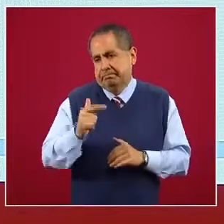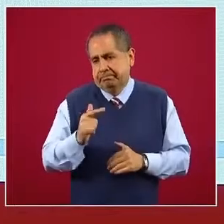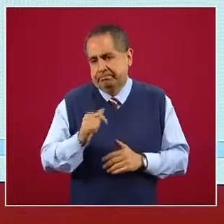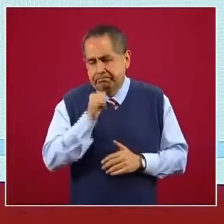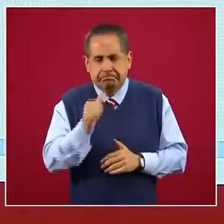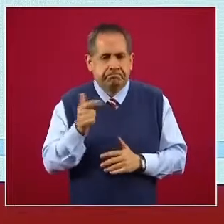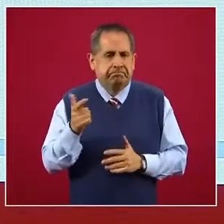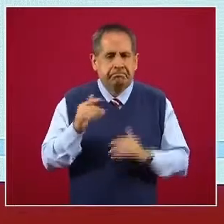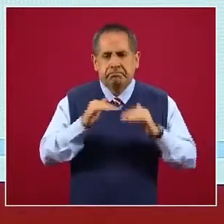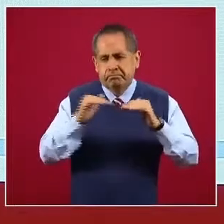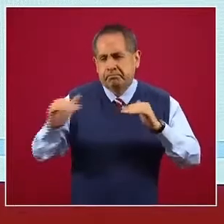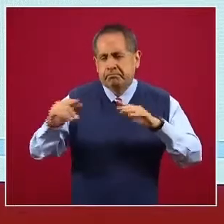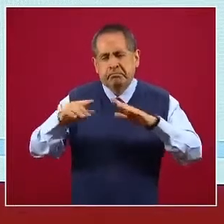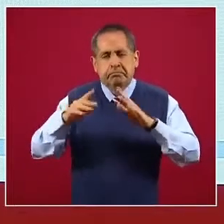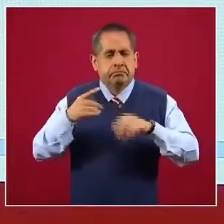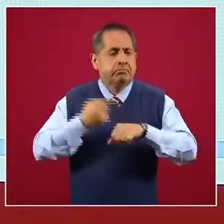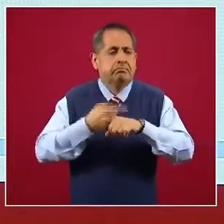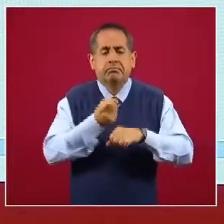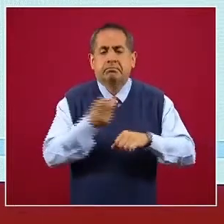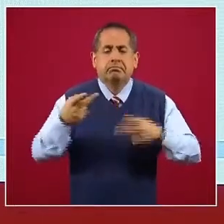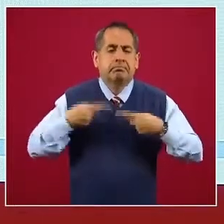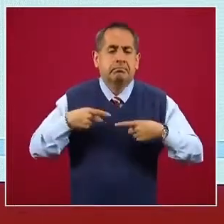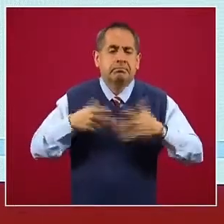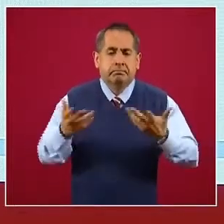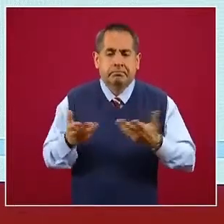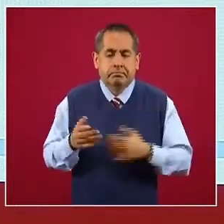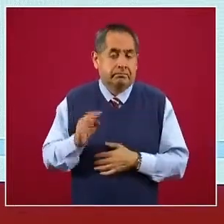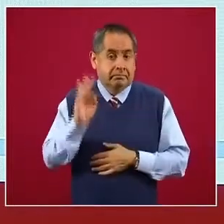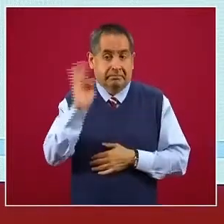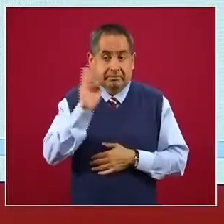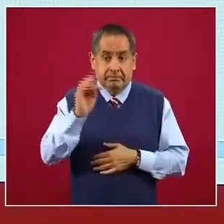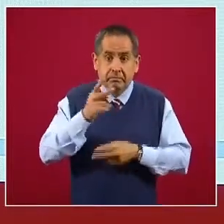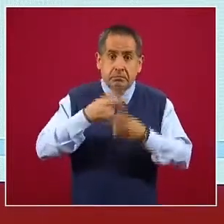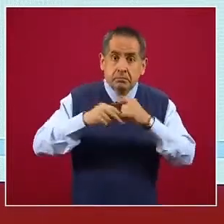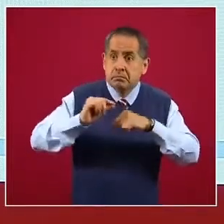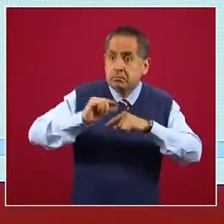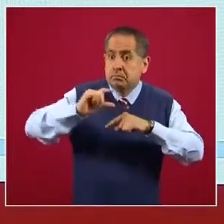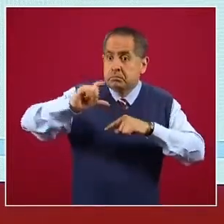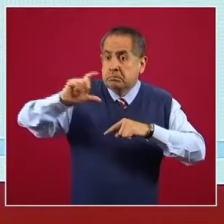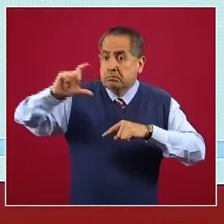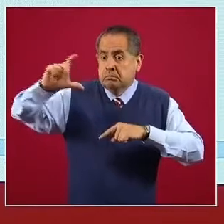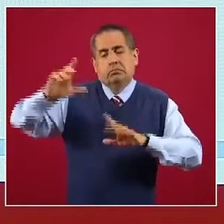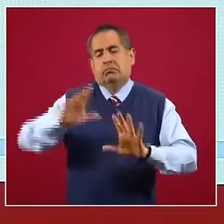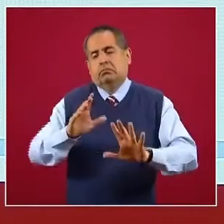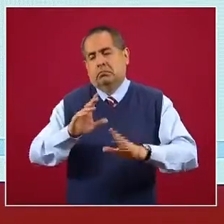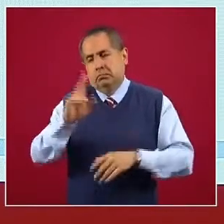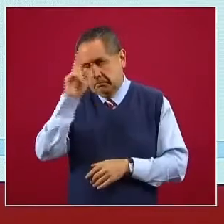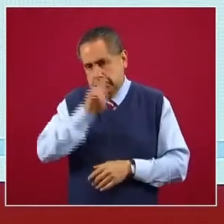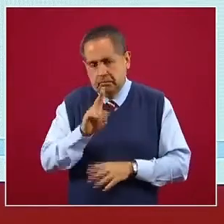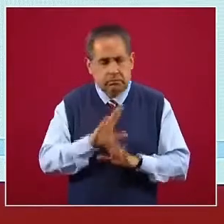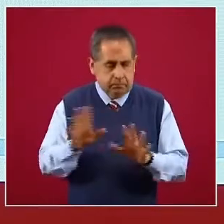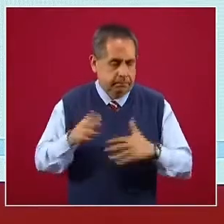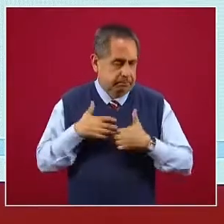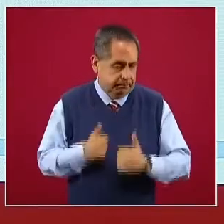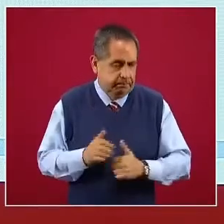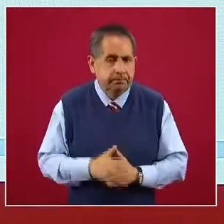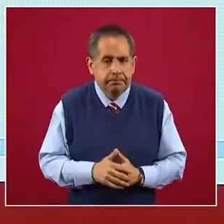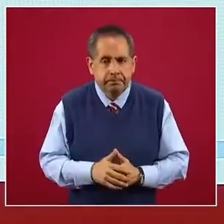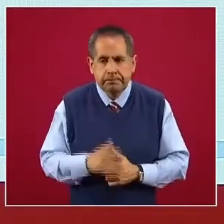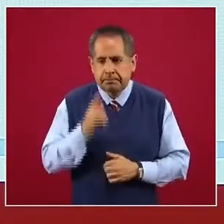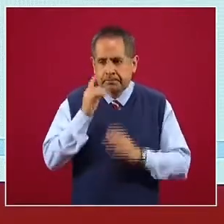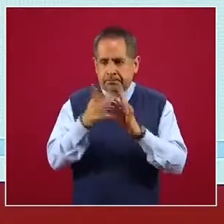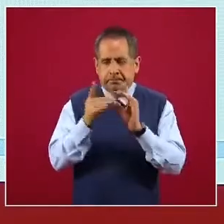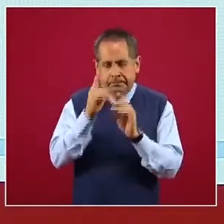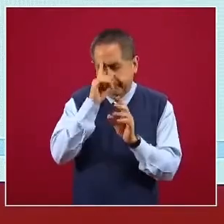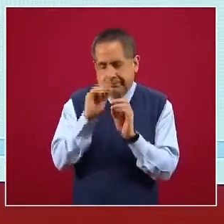personas enfermas por semana a que permaneciera creciendo y creciendo, creciendo. Entendiendo, por supuesto, esto